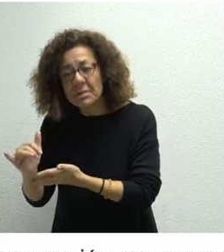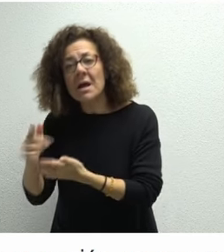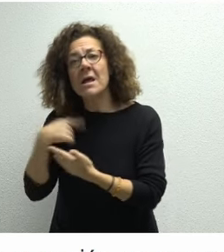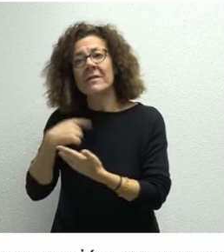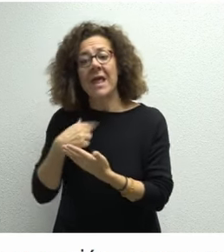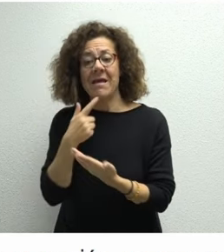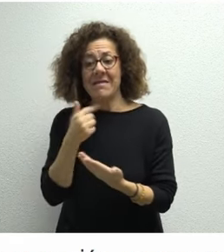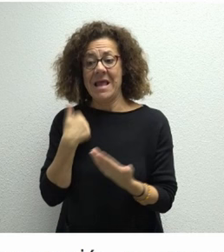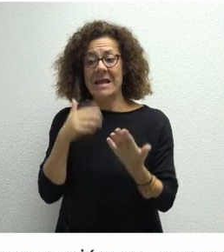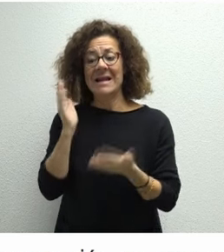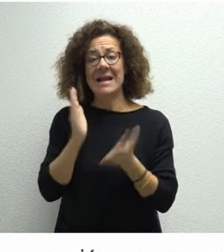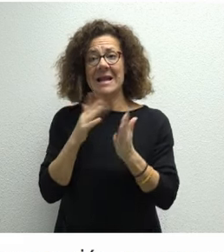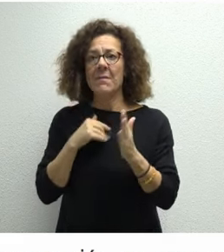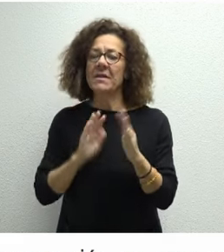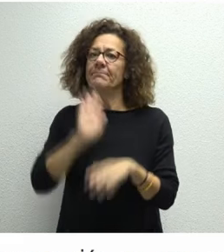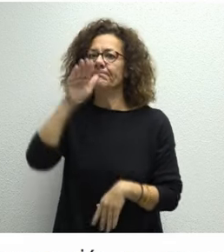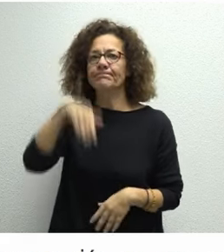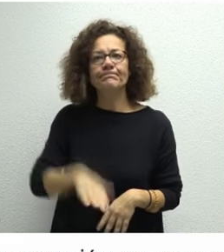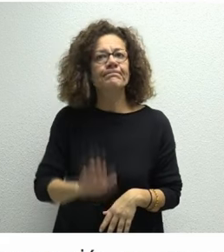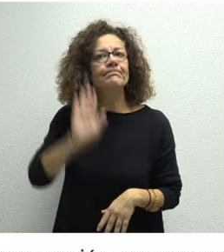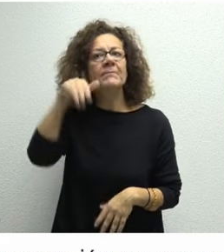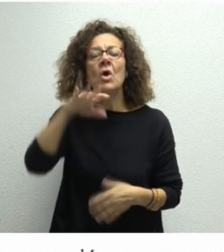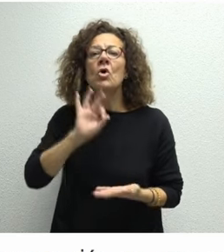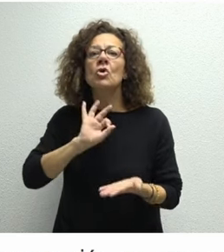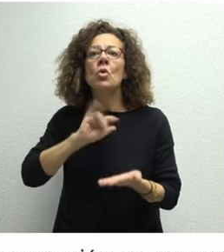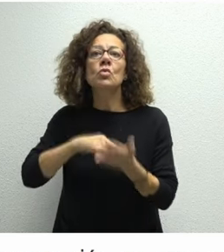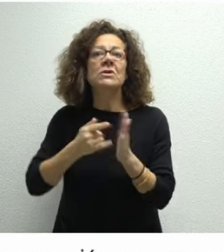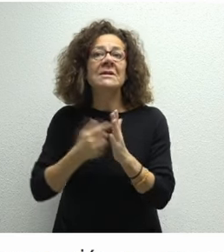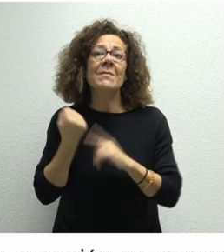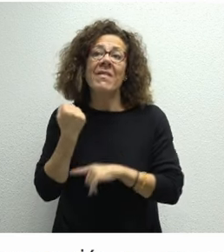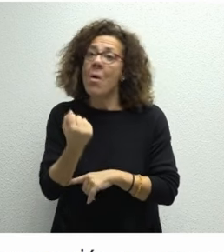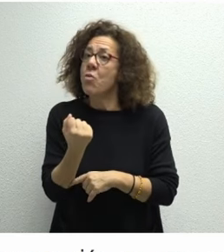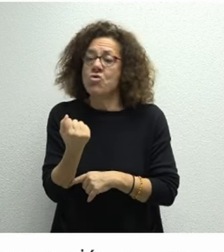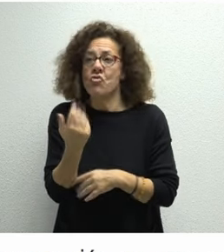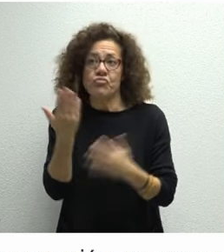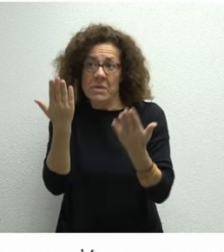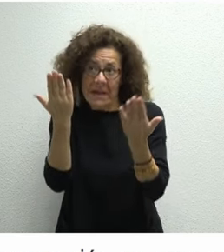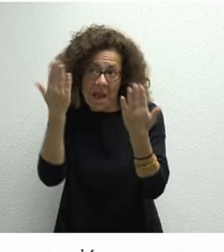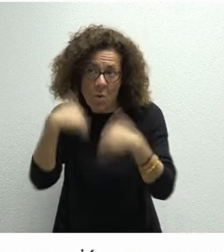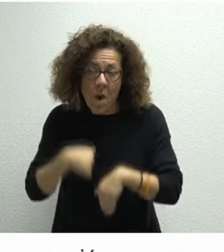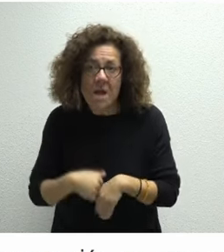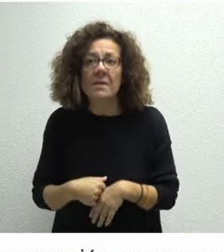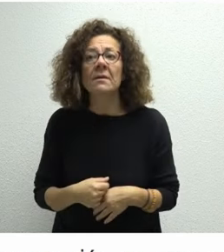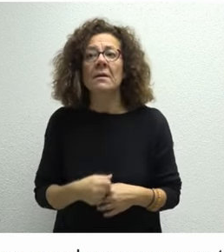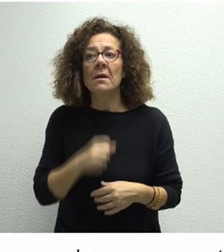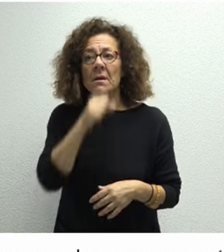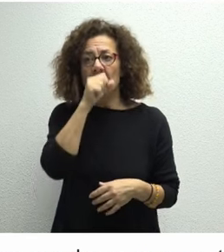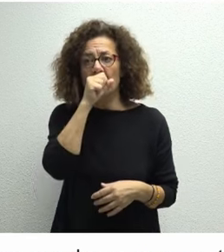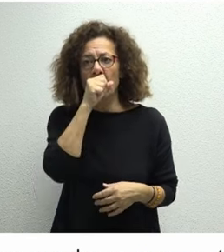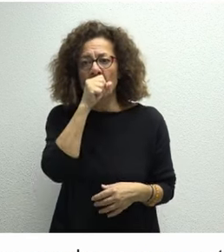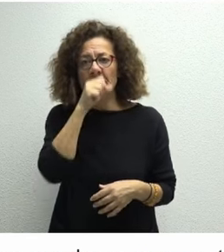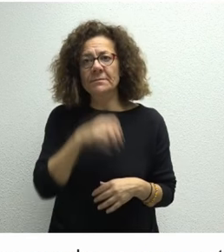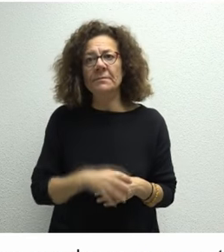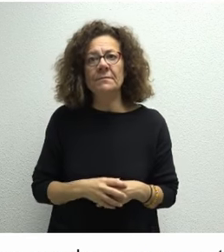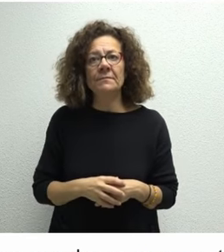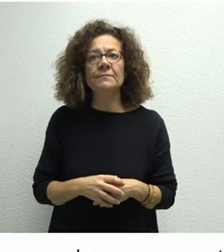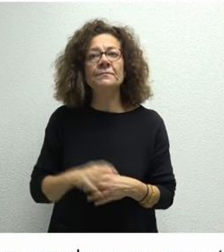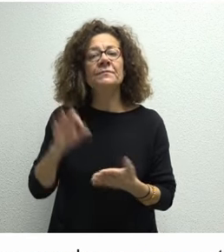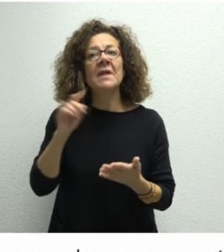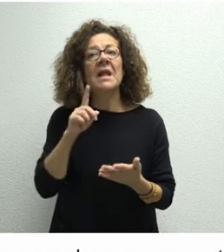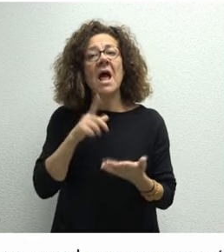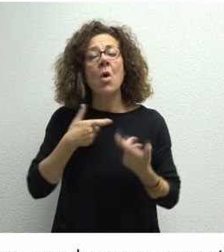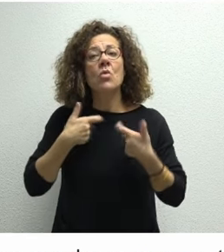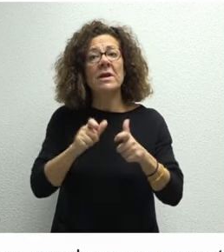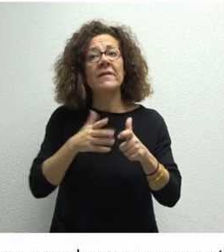clínicamente inestable y con sistema de apoyo decadente o claudicante los servicios la unidad de Salud